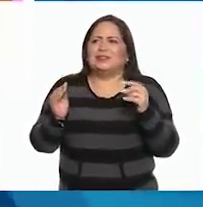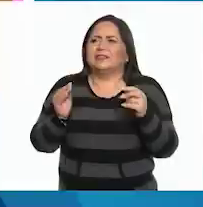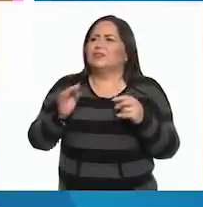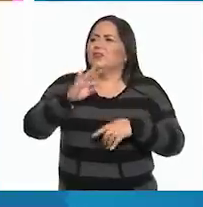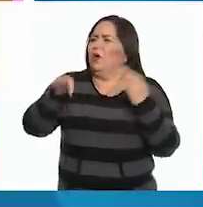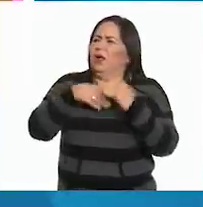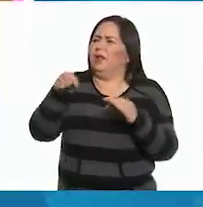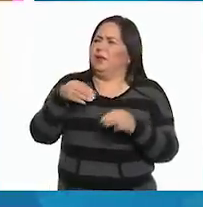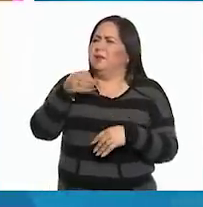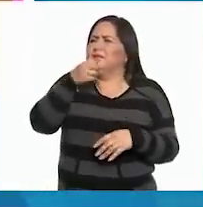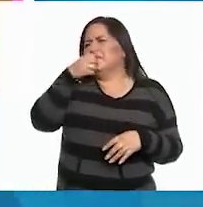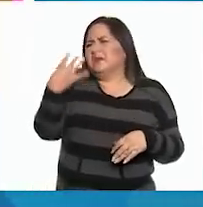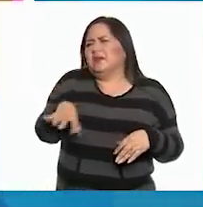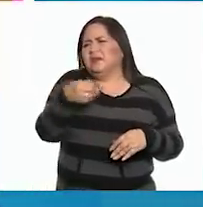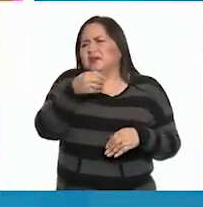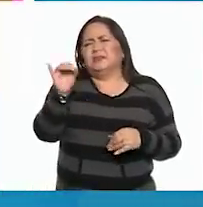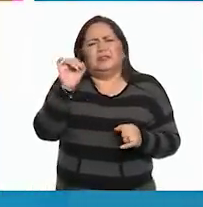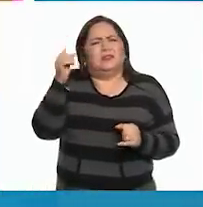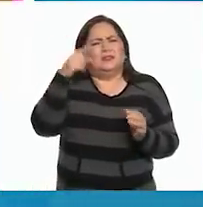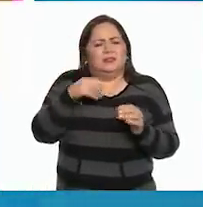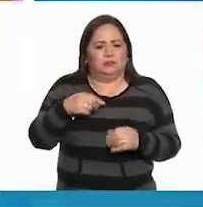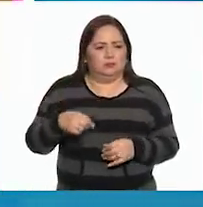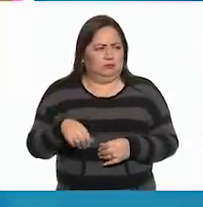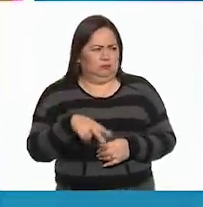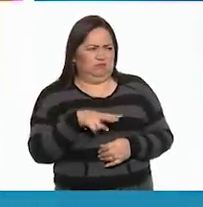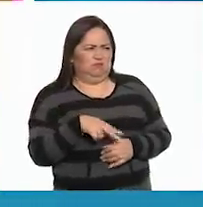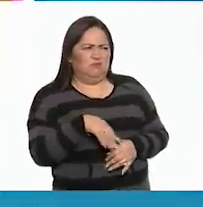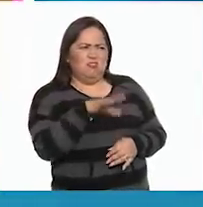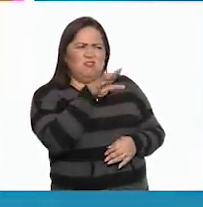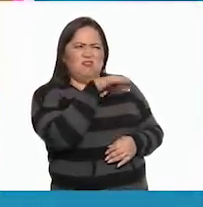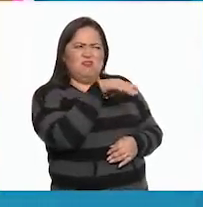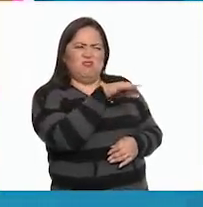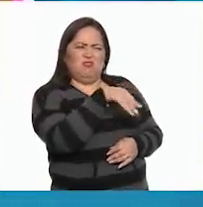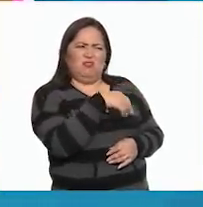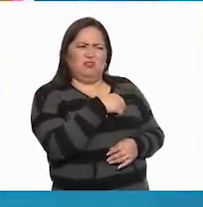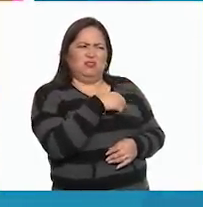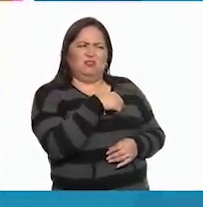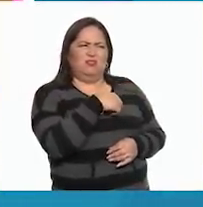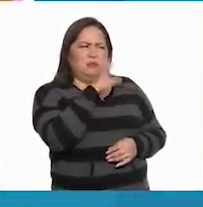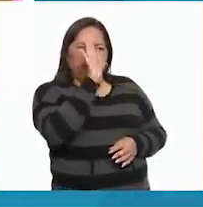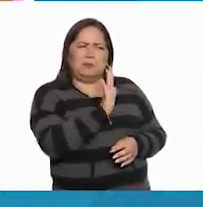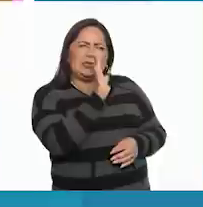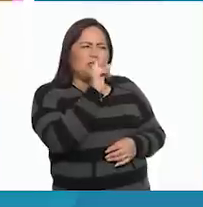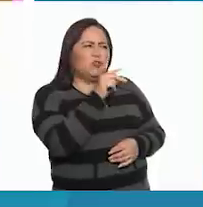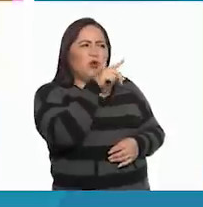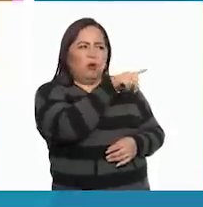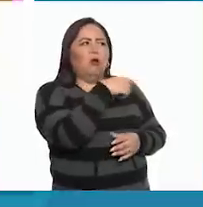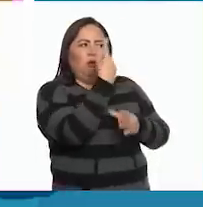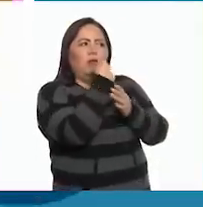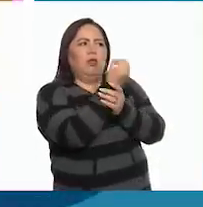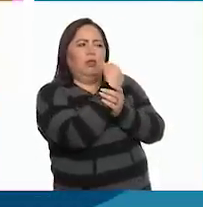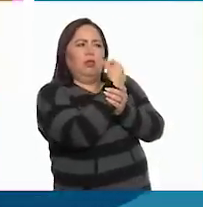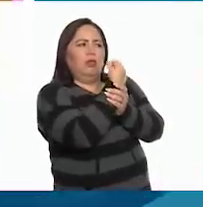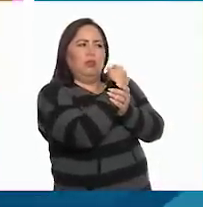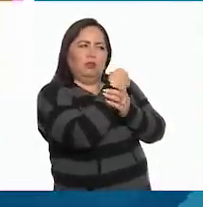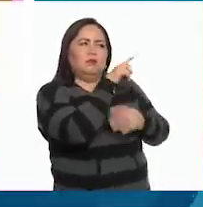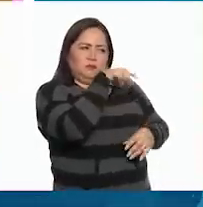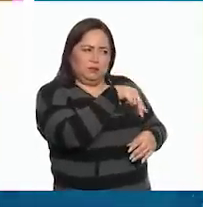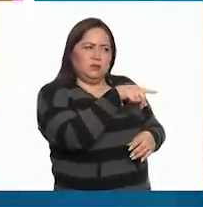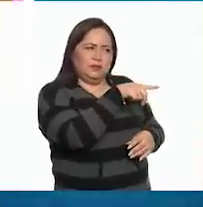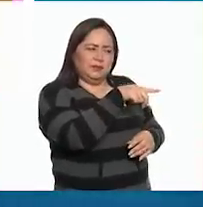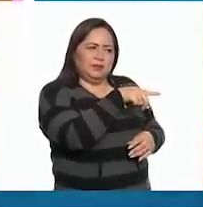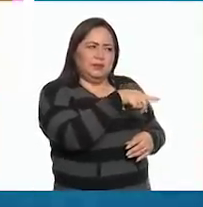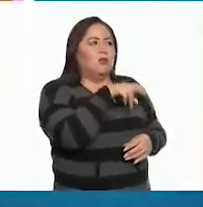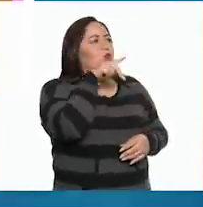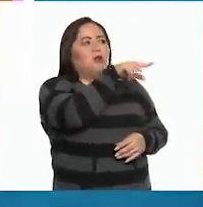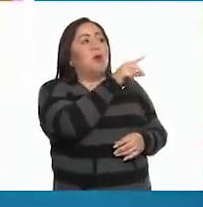Toda la película estuvo buena, yo creo. Oiga, Don Leopoldo, se me hace que usted nada más me está dando el avión.